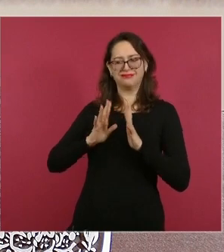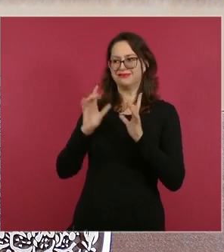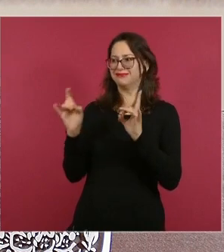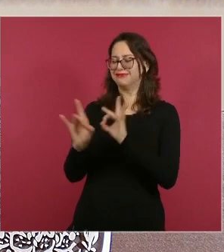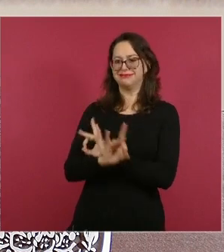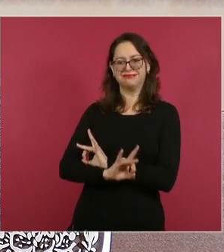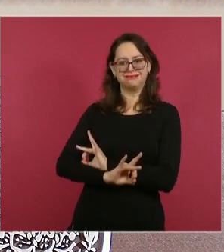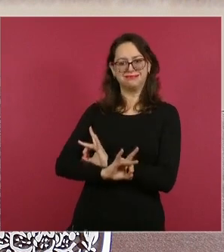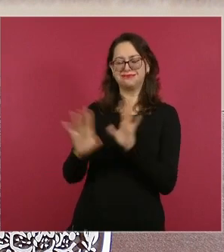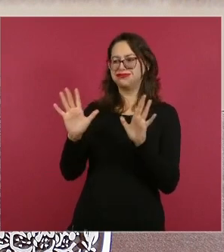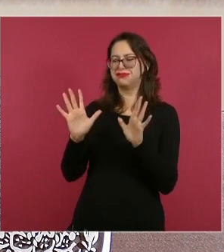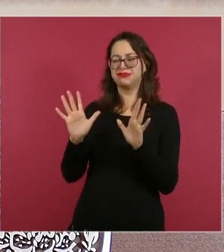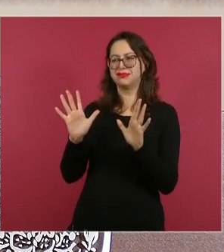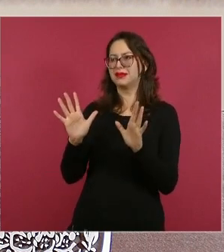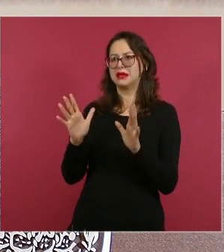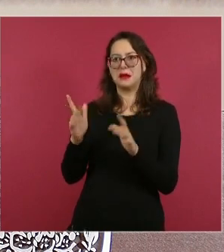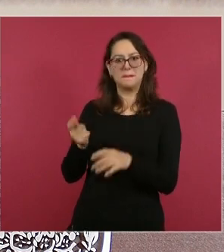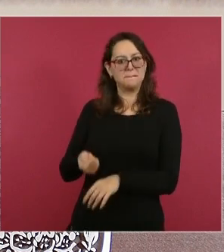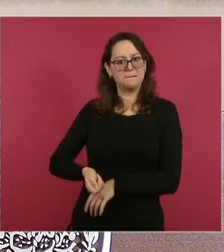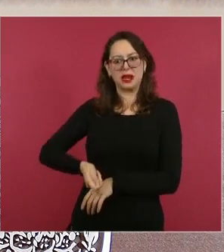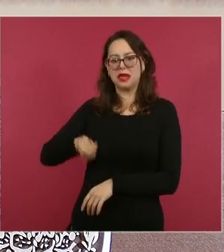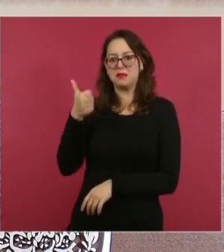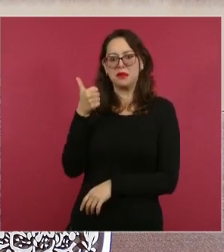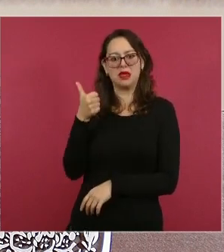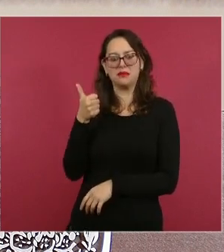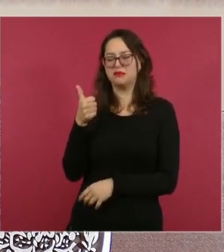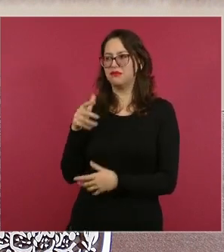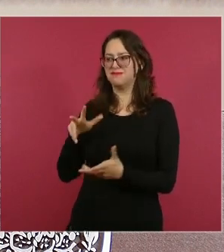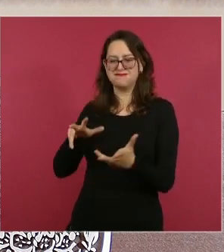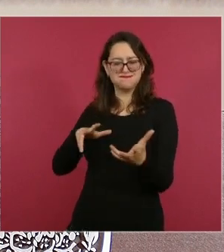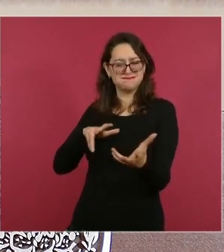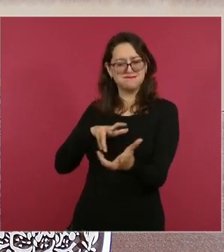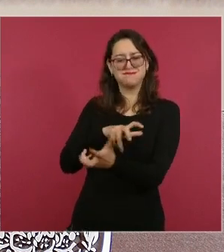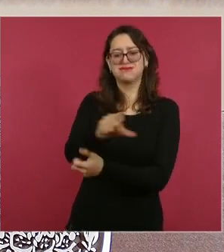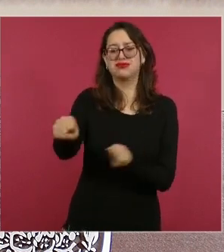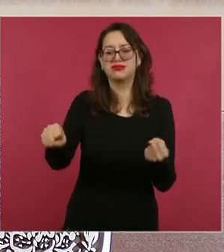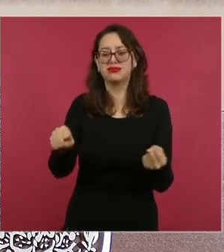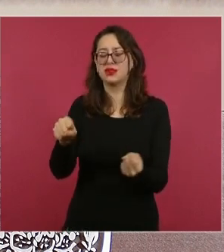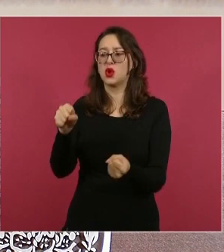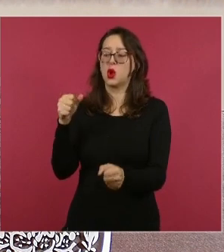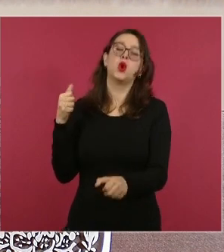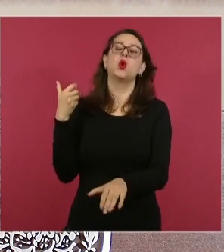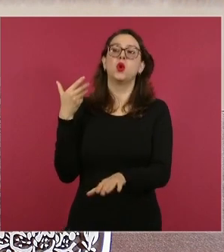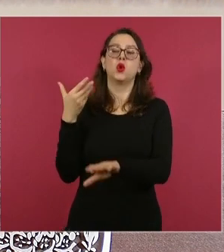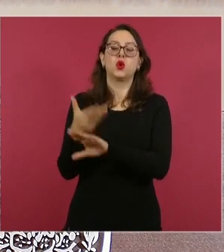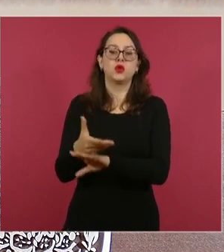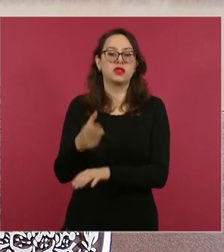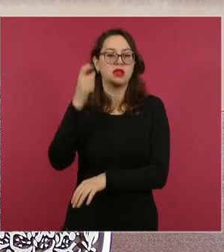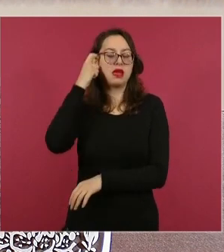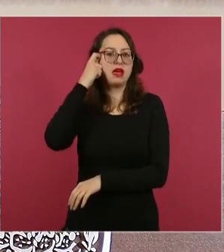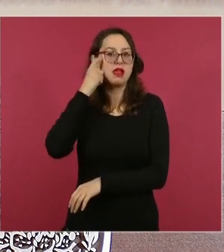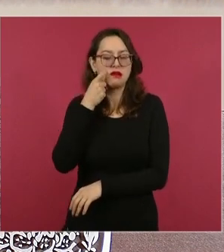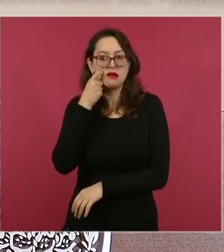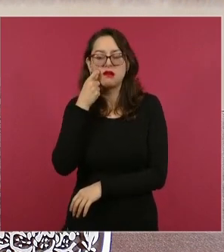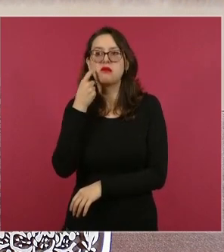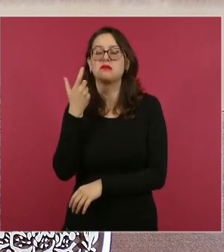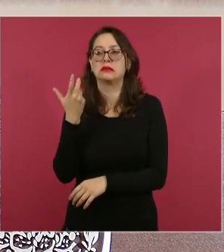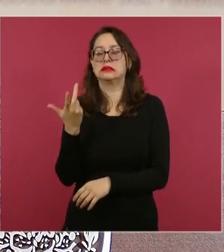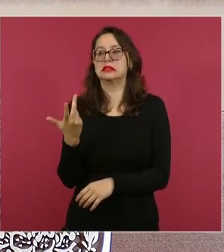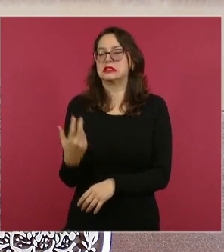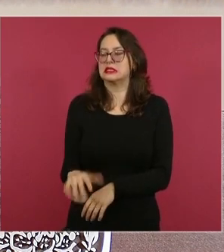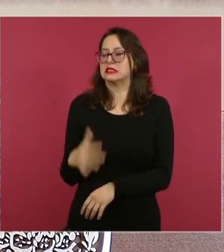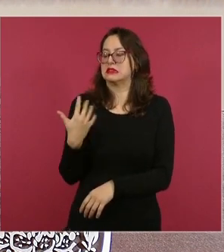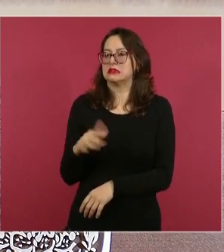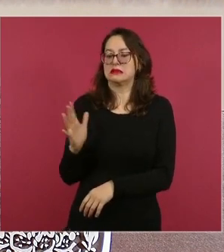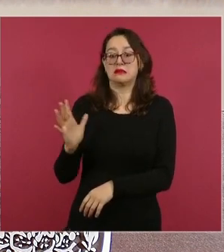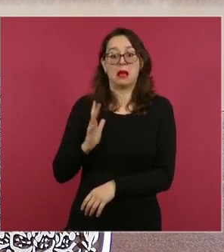que provocó una devastación enorme en nuestro estado particularmente en Acapulco y en Coyuca de Benítez un fenómeno